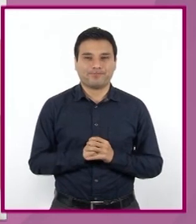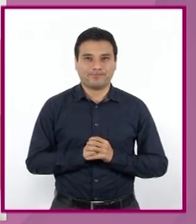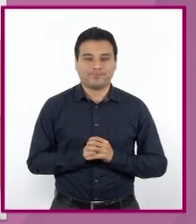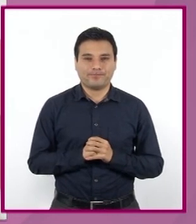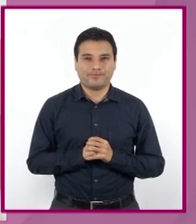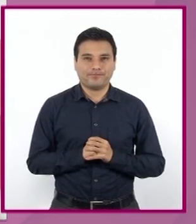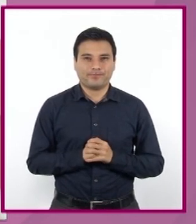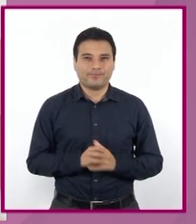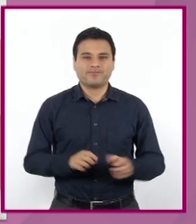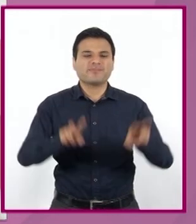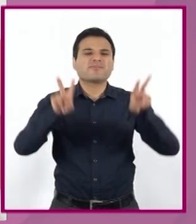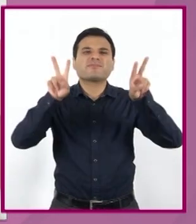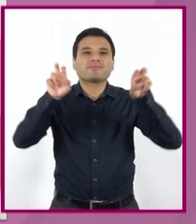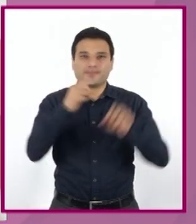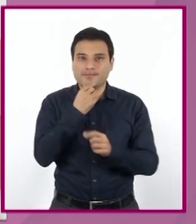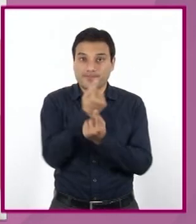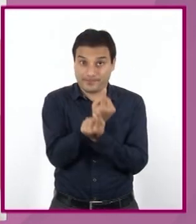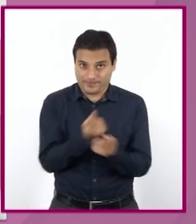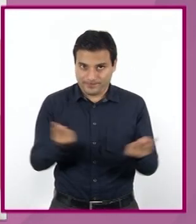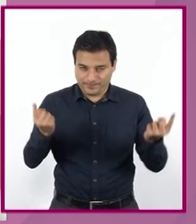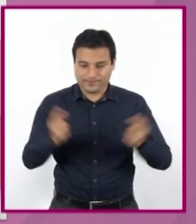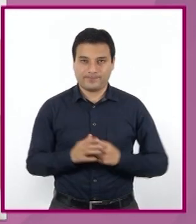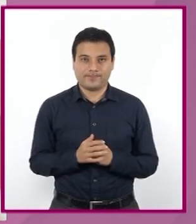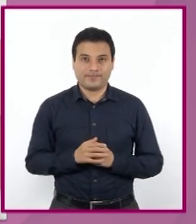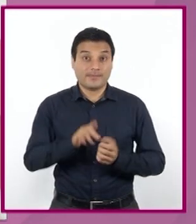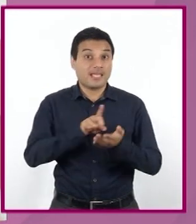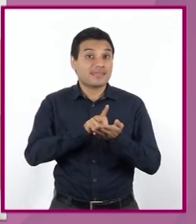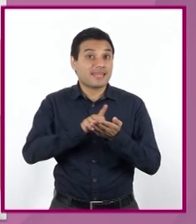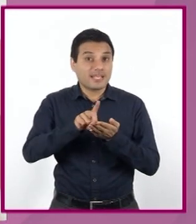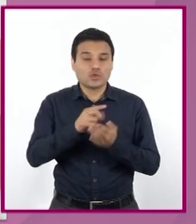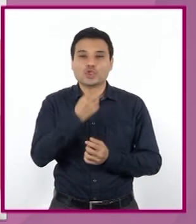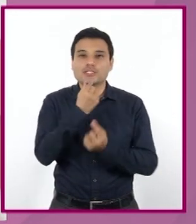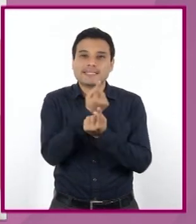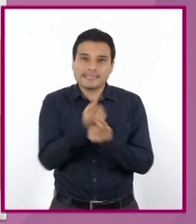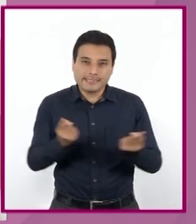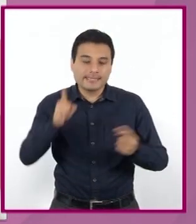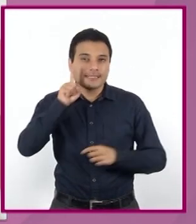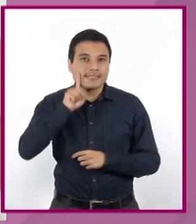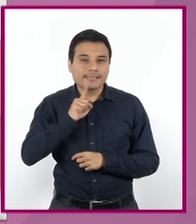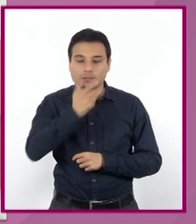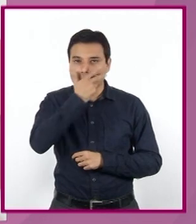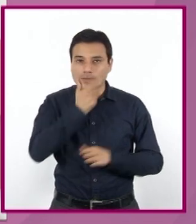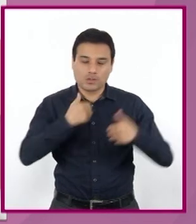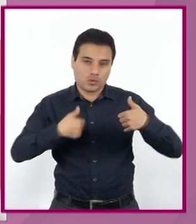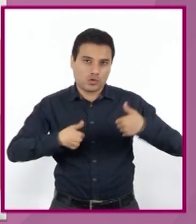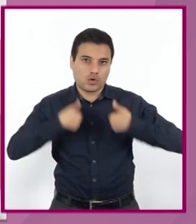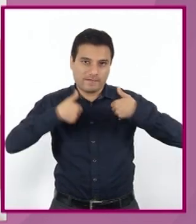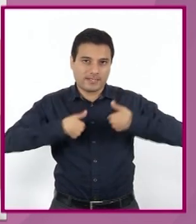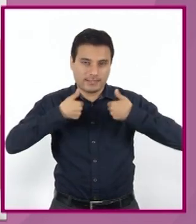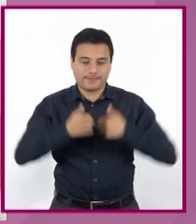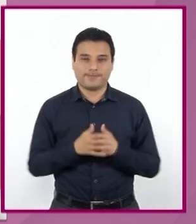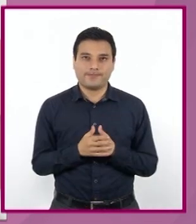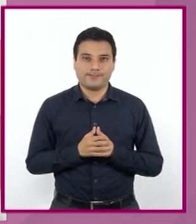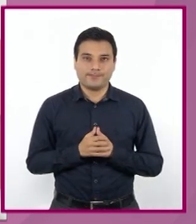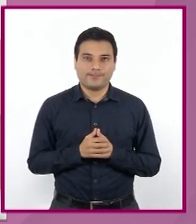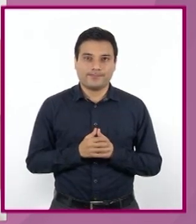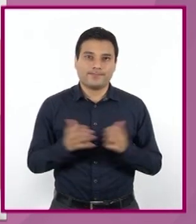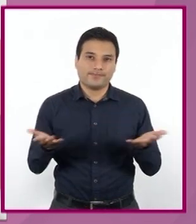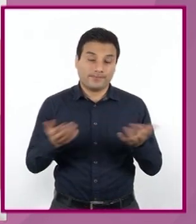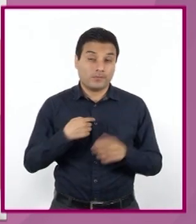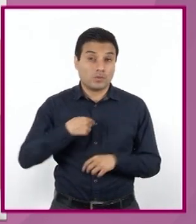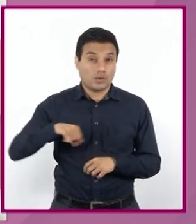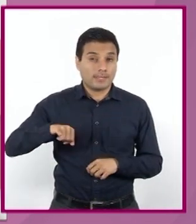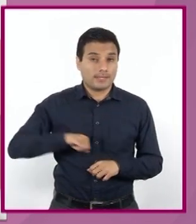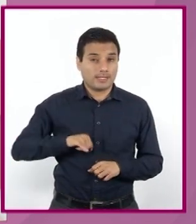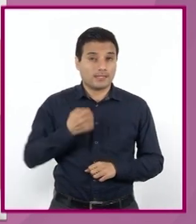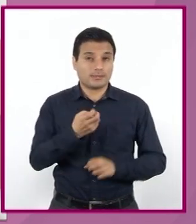Sobre mi tema de los niños, de los derechos de las niñas, niños y adolescentes. A lo cual me interesó